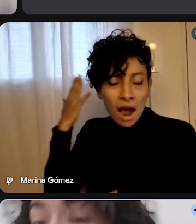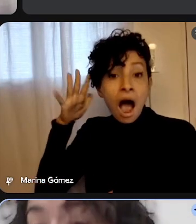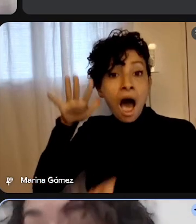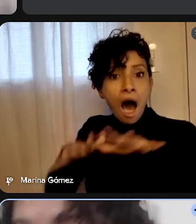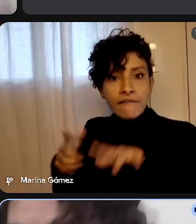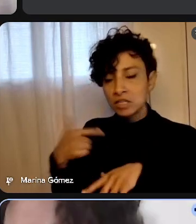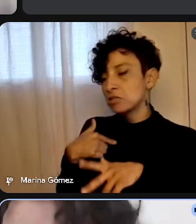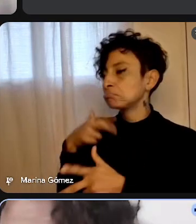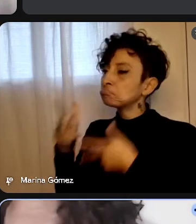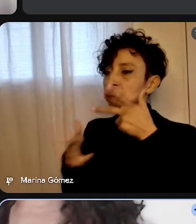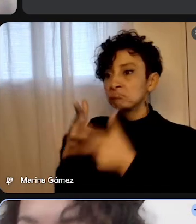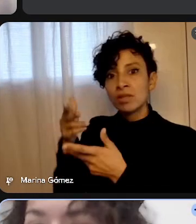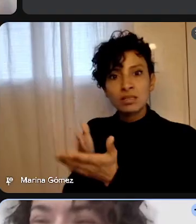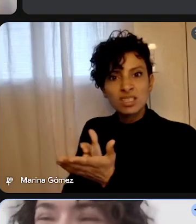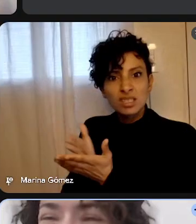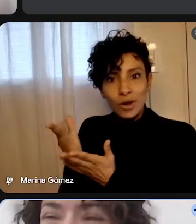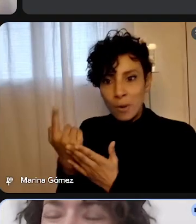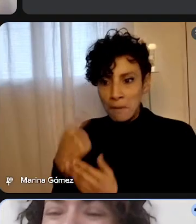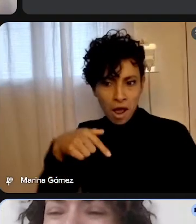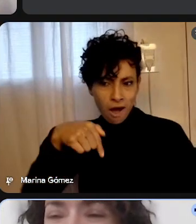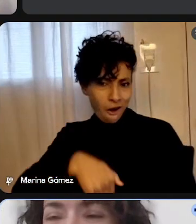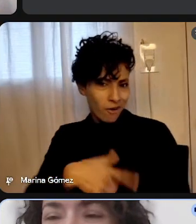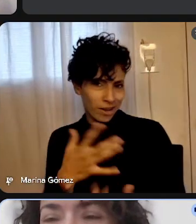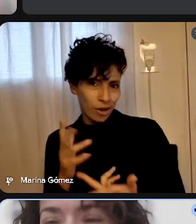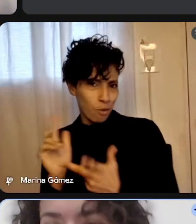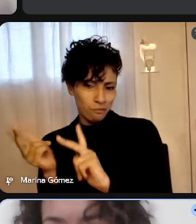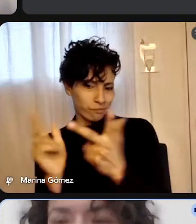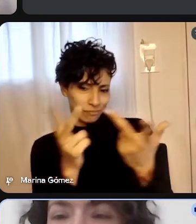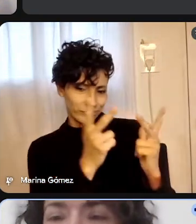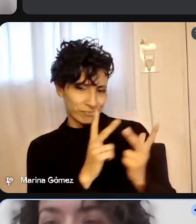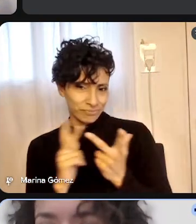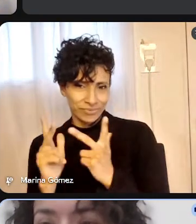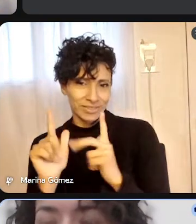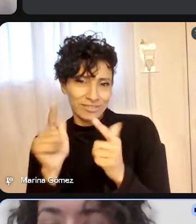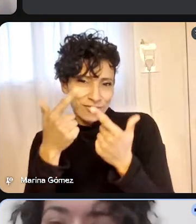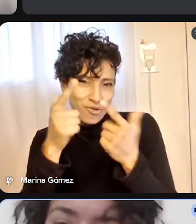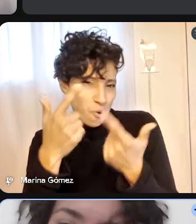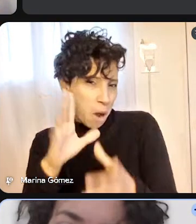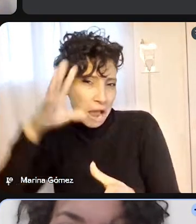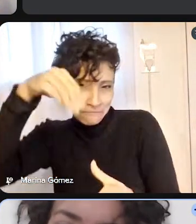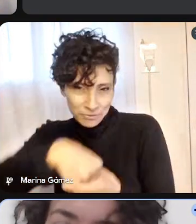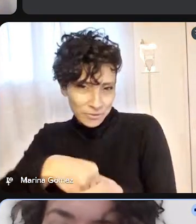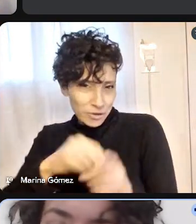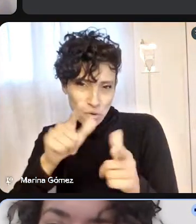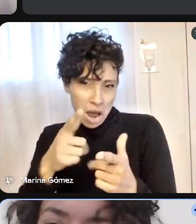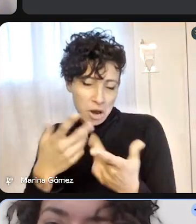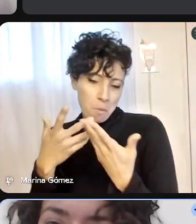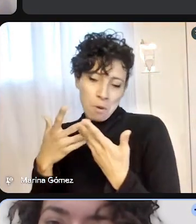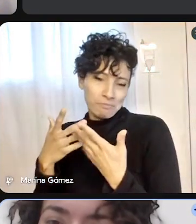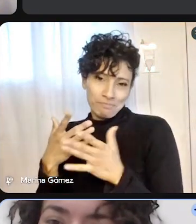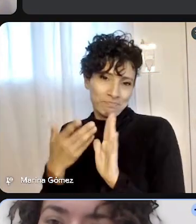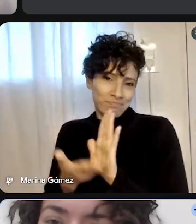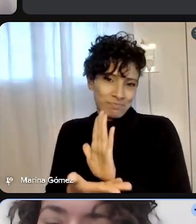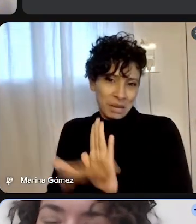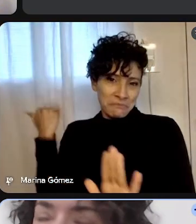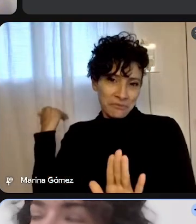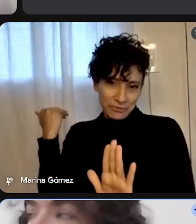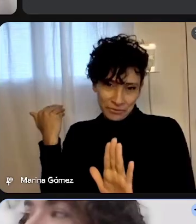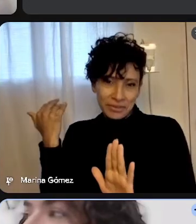enseñando y ya no. Entonces siempre estarse nutriendo para